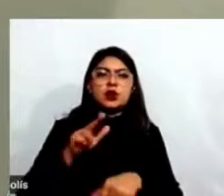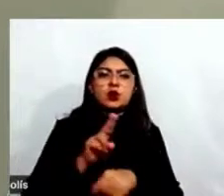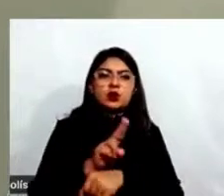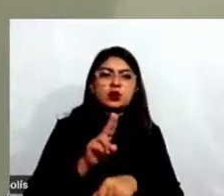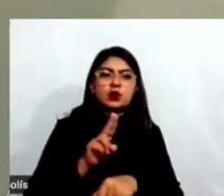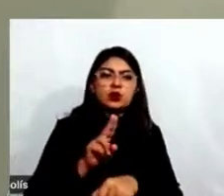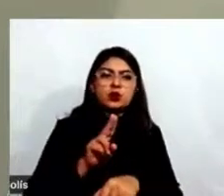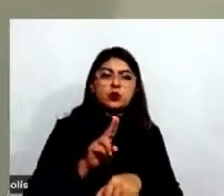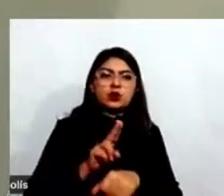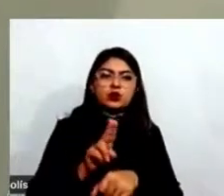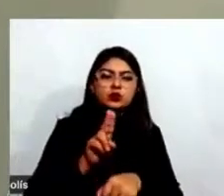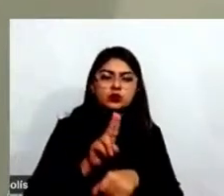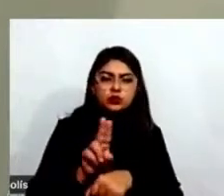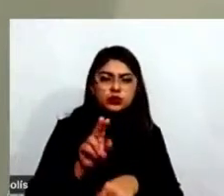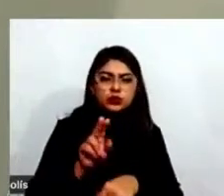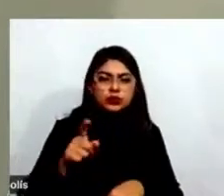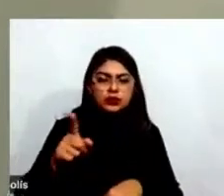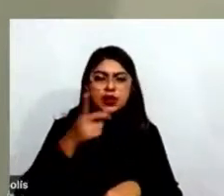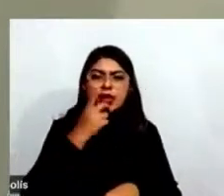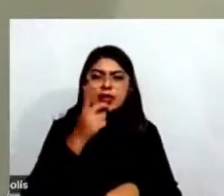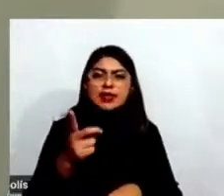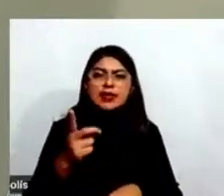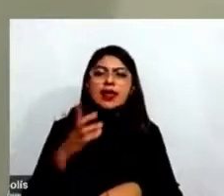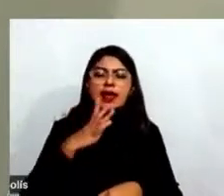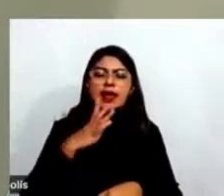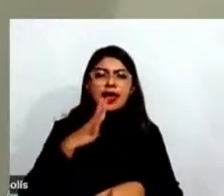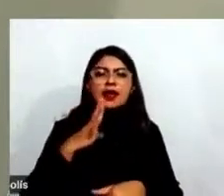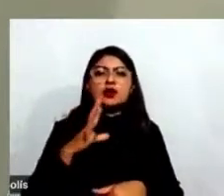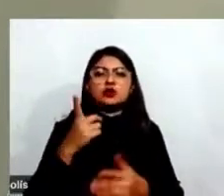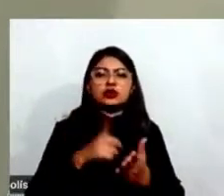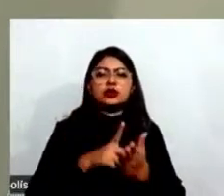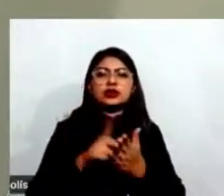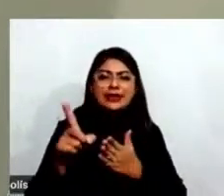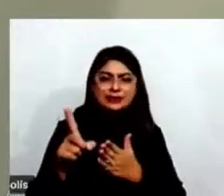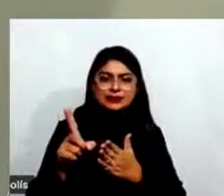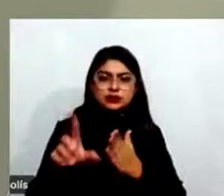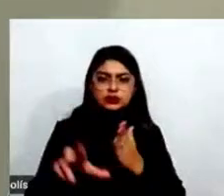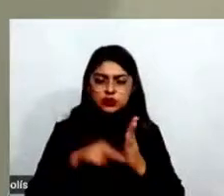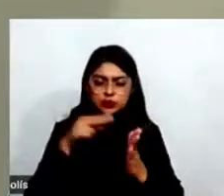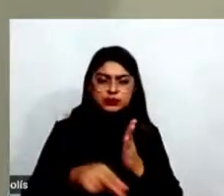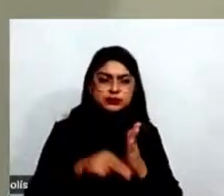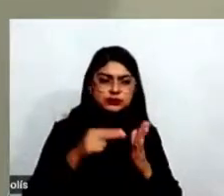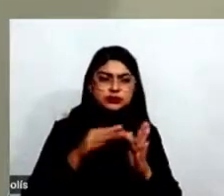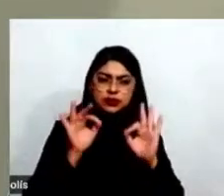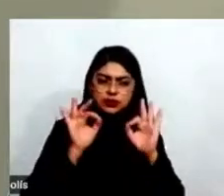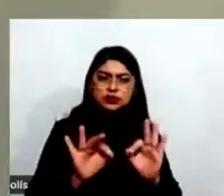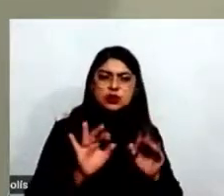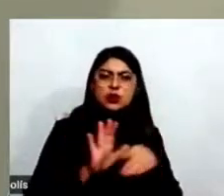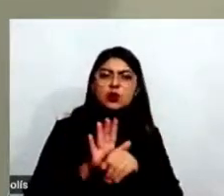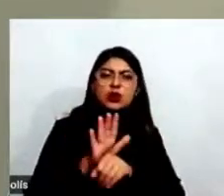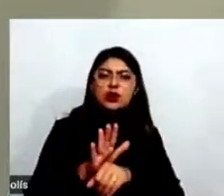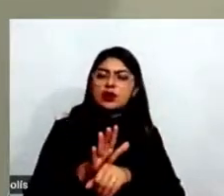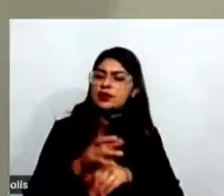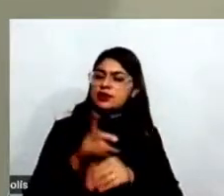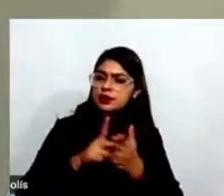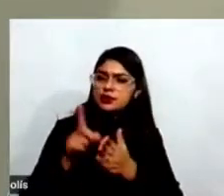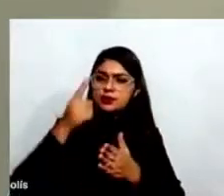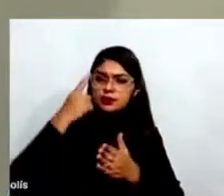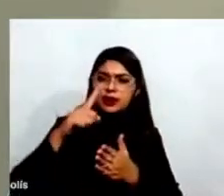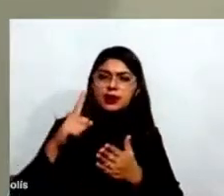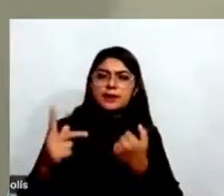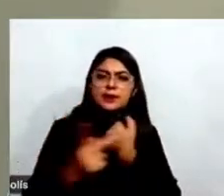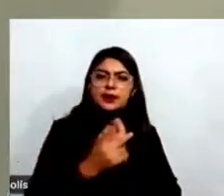derecho convencional autónomo, que es el derecho a defender la democracia, y dice que los